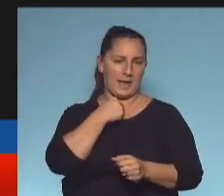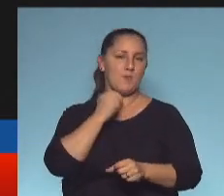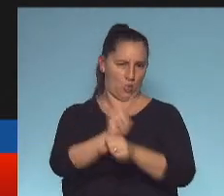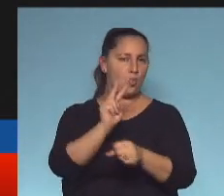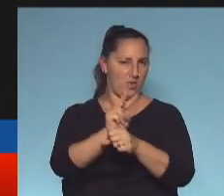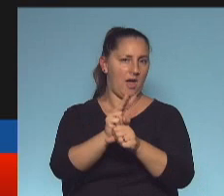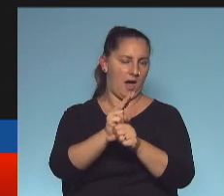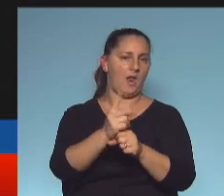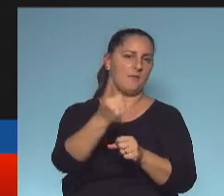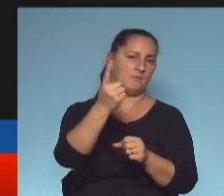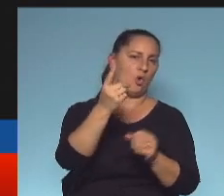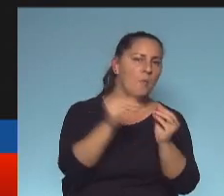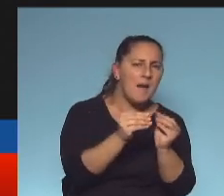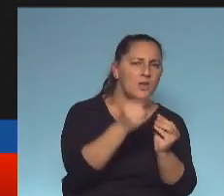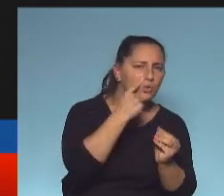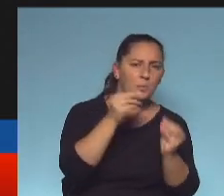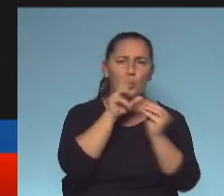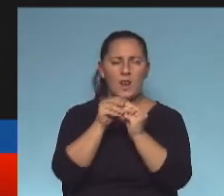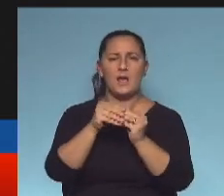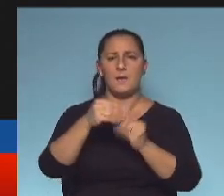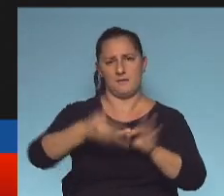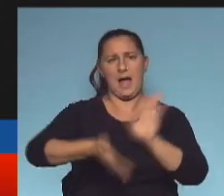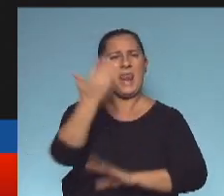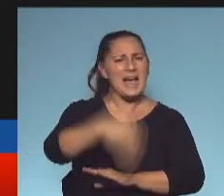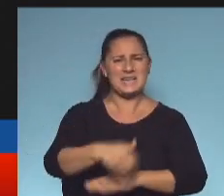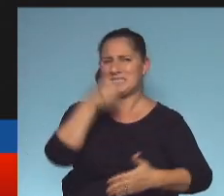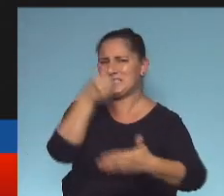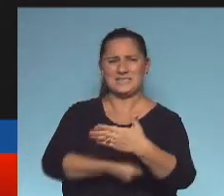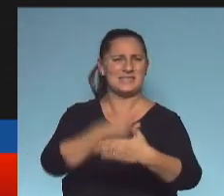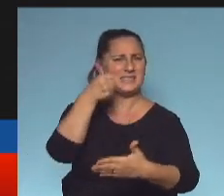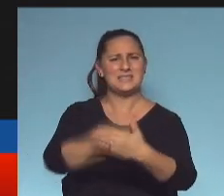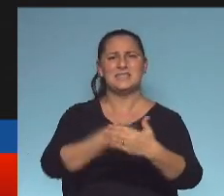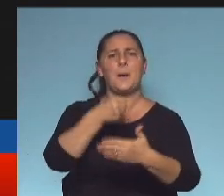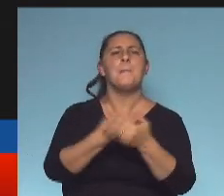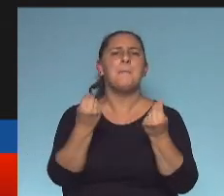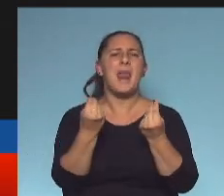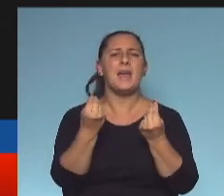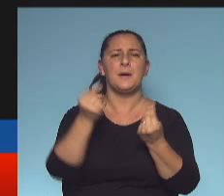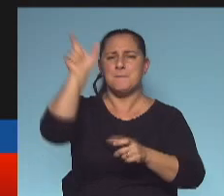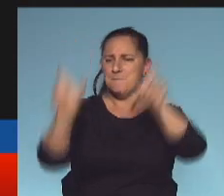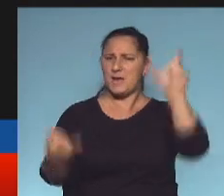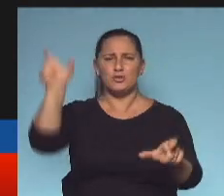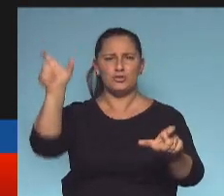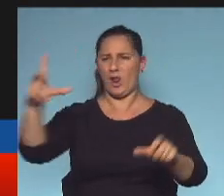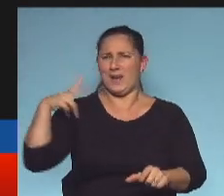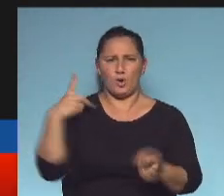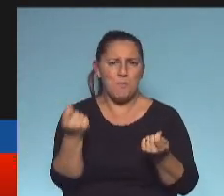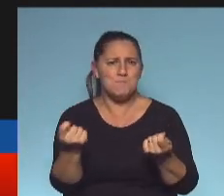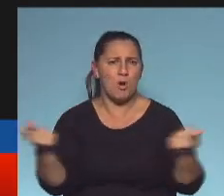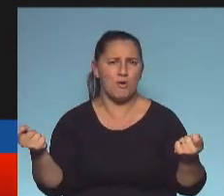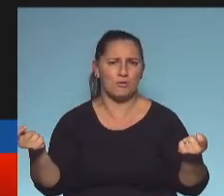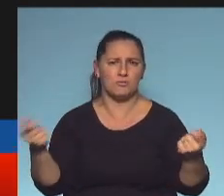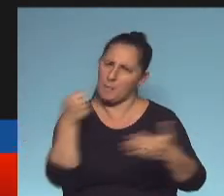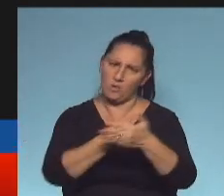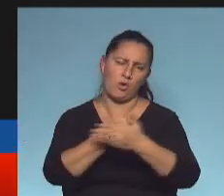nuestros compañeros y nuestras compañeras, vamos a estar en la calle peleando para que no se siga concentrando la riqueza en pocas